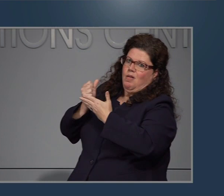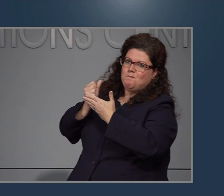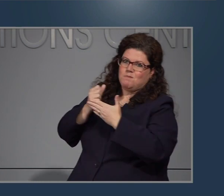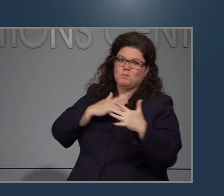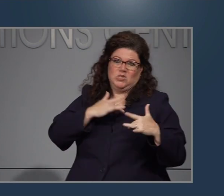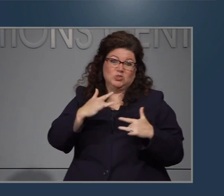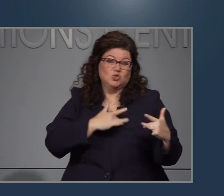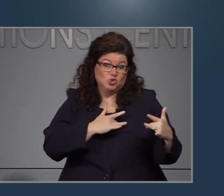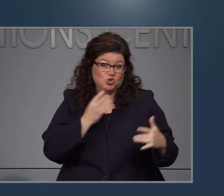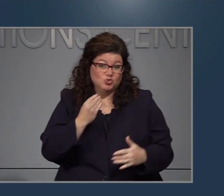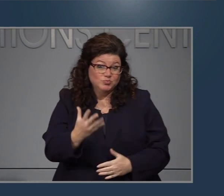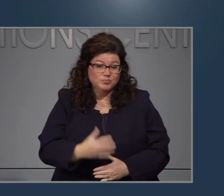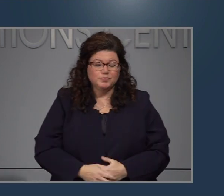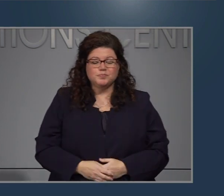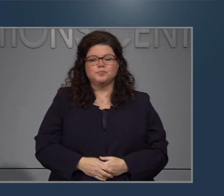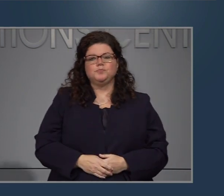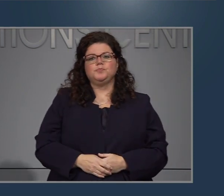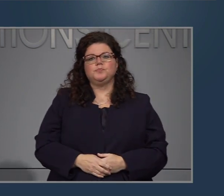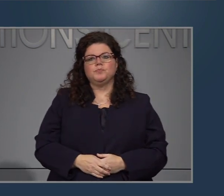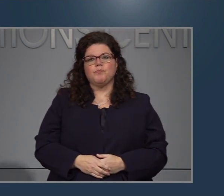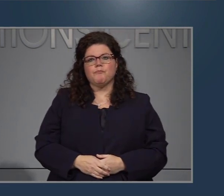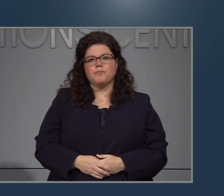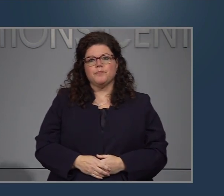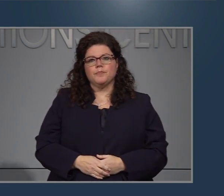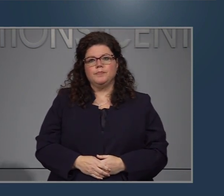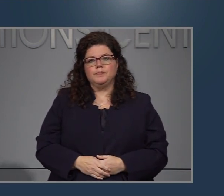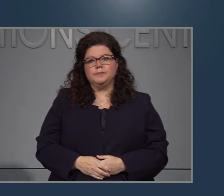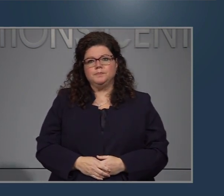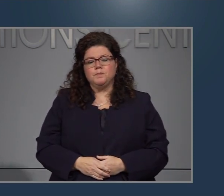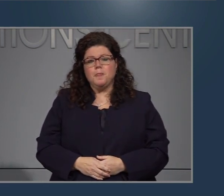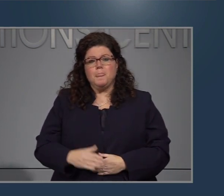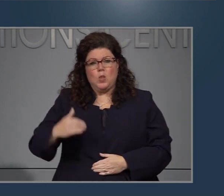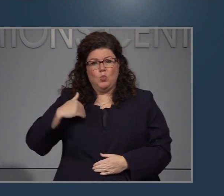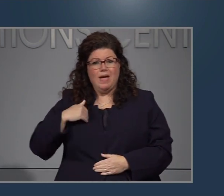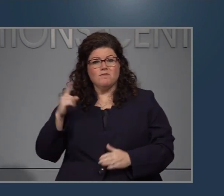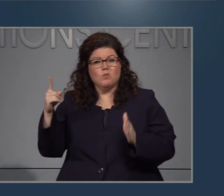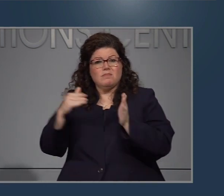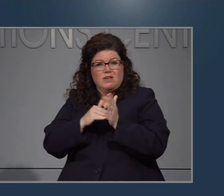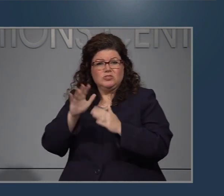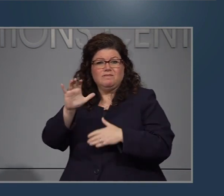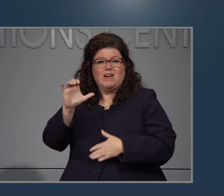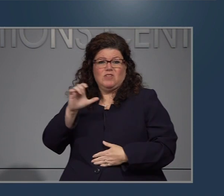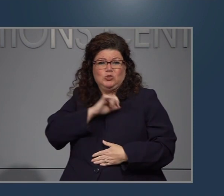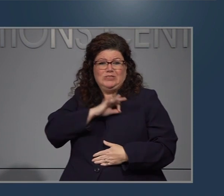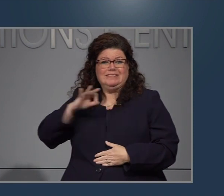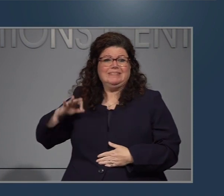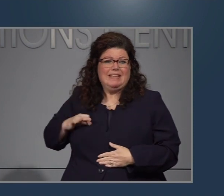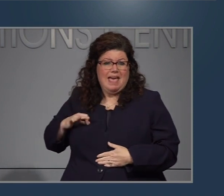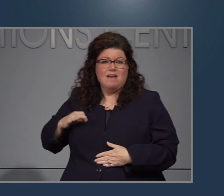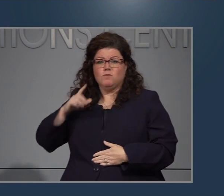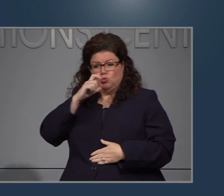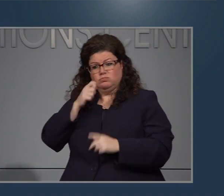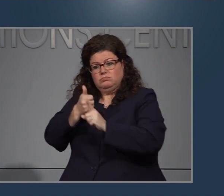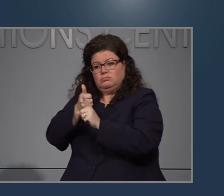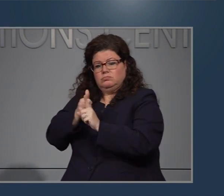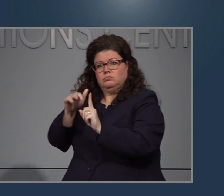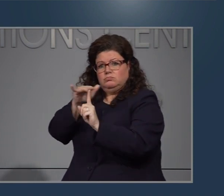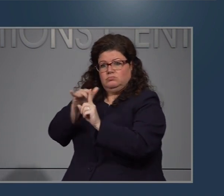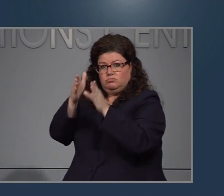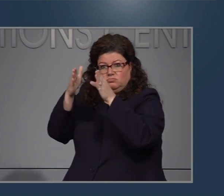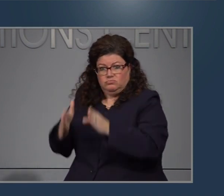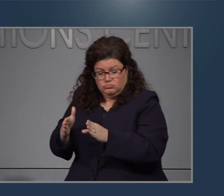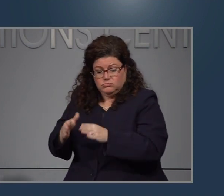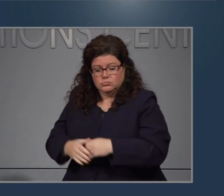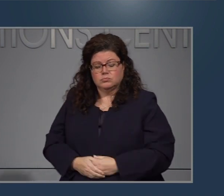estos problemas. Esto es inquietante. Existen más de 1,500 personas trabajando a tiempo completo y parcial